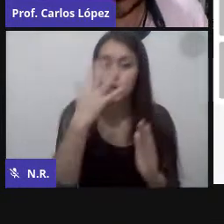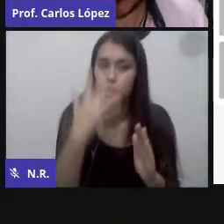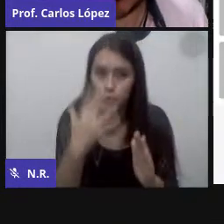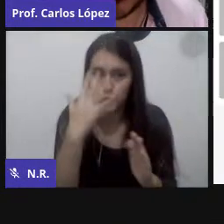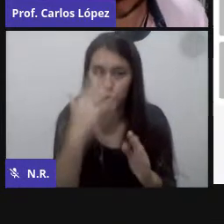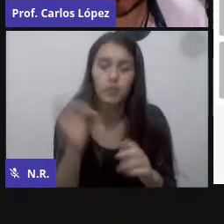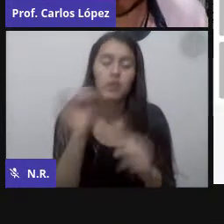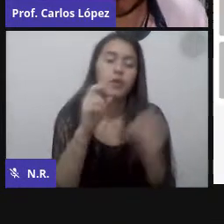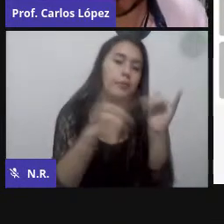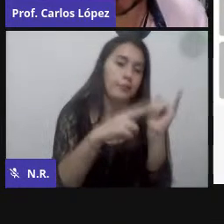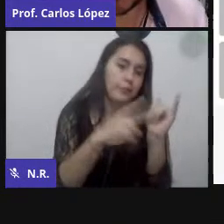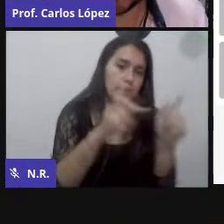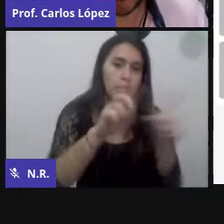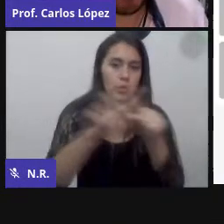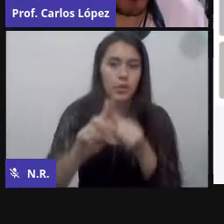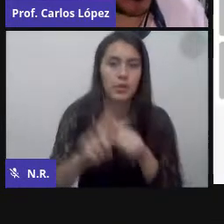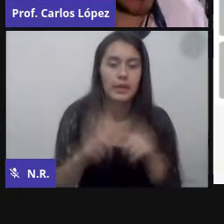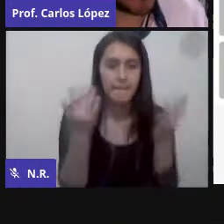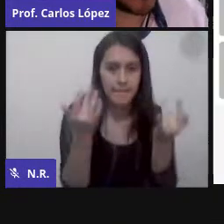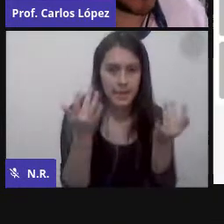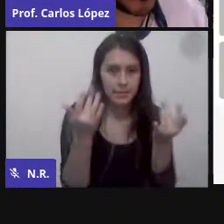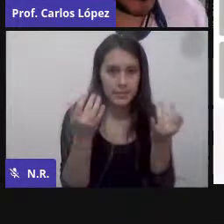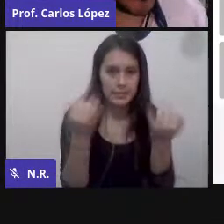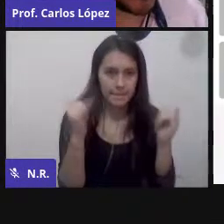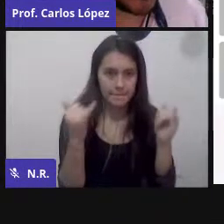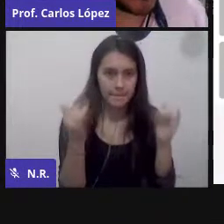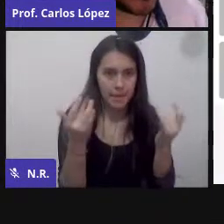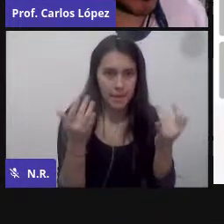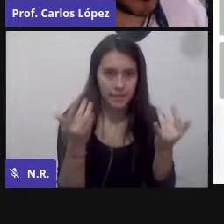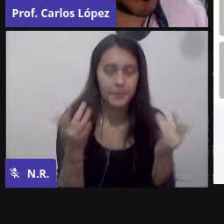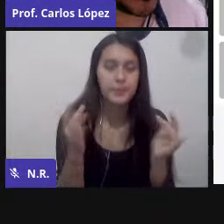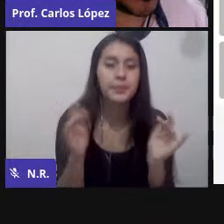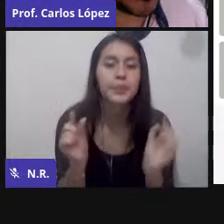me salí, pero un momento, por favor, ya lo voy a poner.